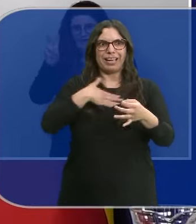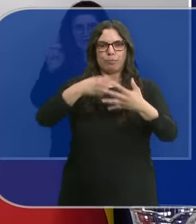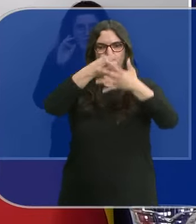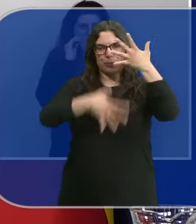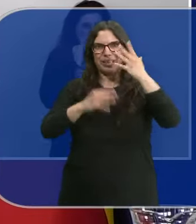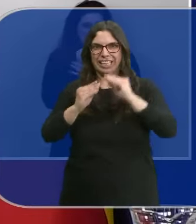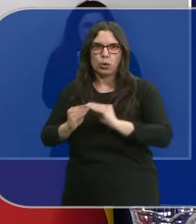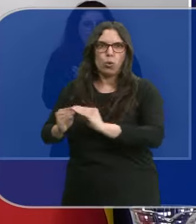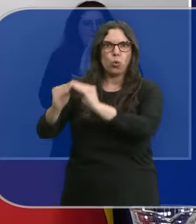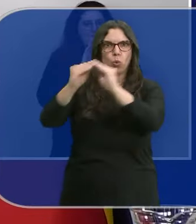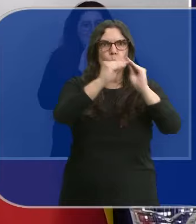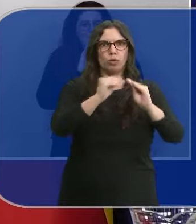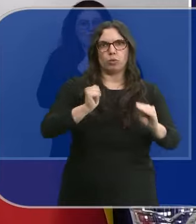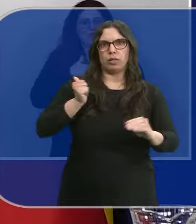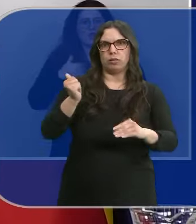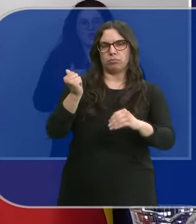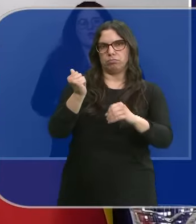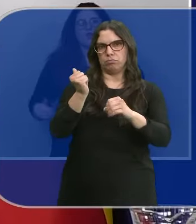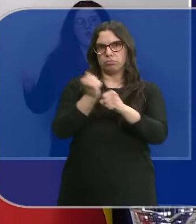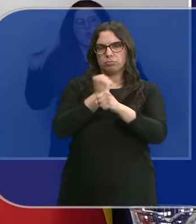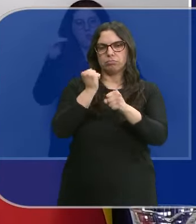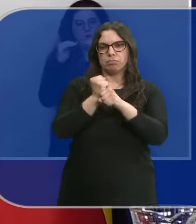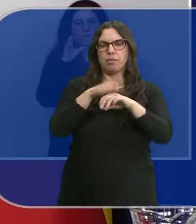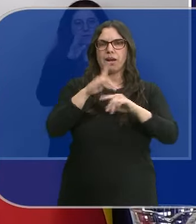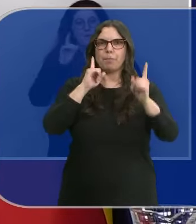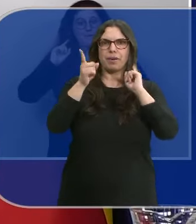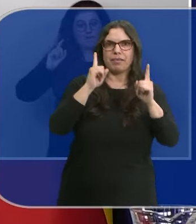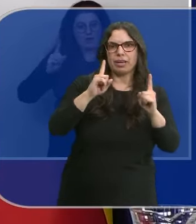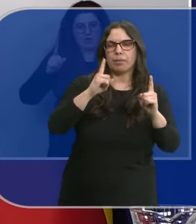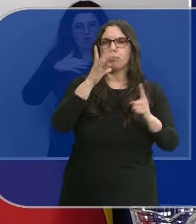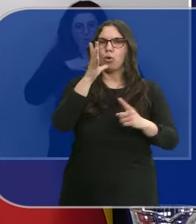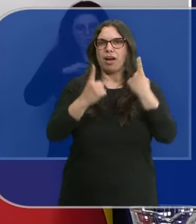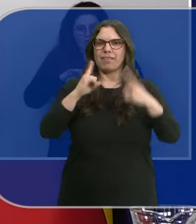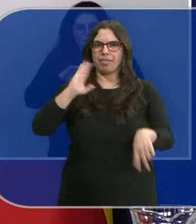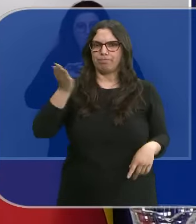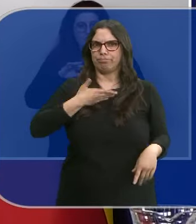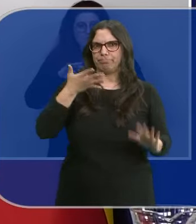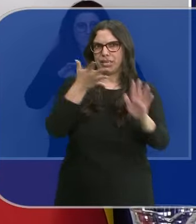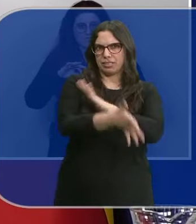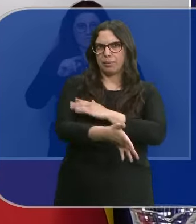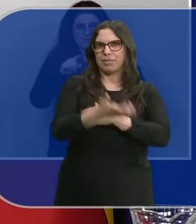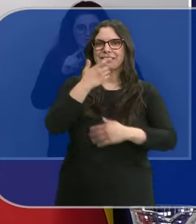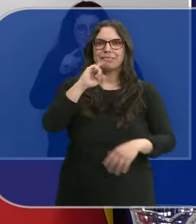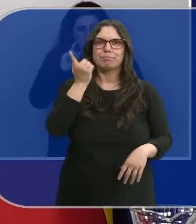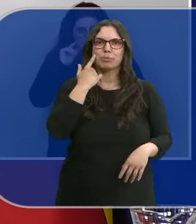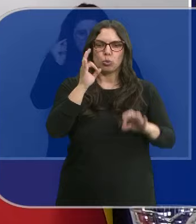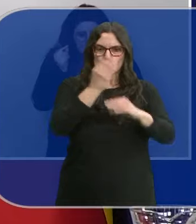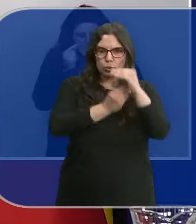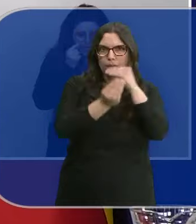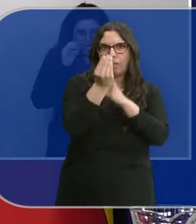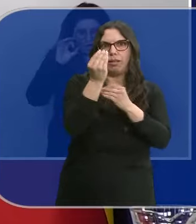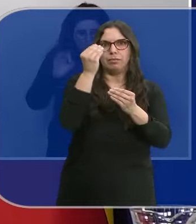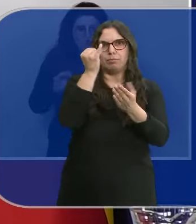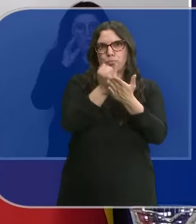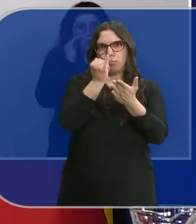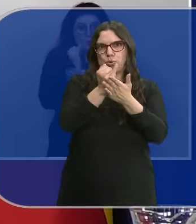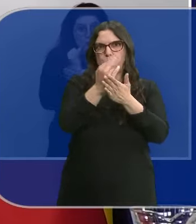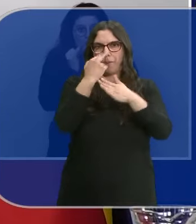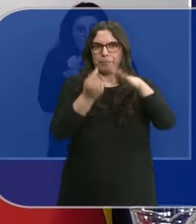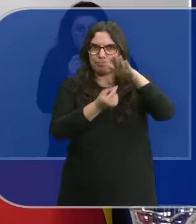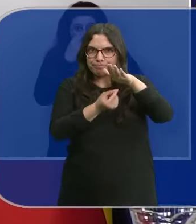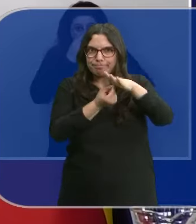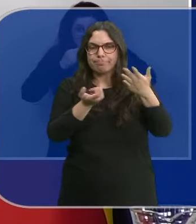homogenizar la igualdad de oportunidades a la hora de poder prevenir daños irreversibles que se detectan cuando se hace esta prueba del